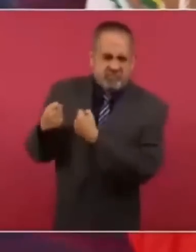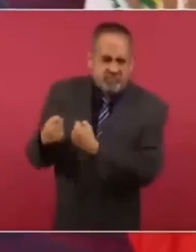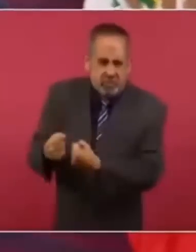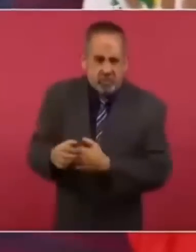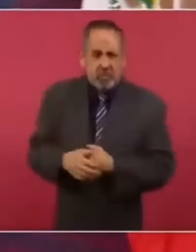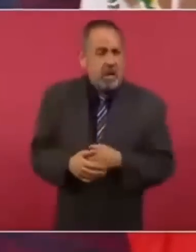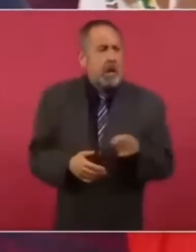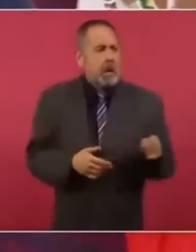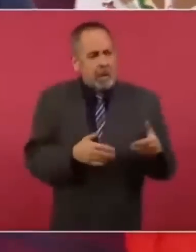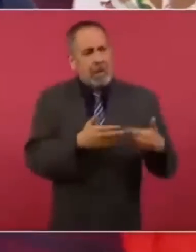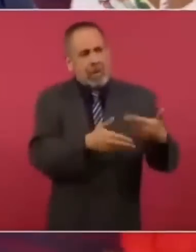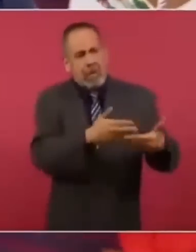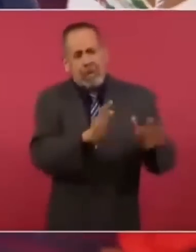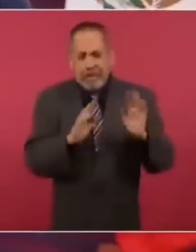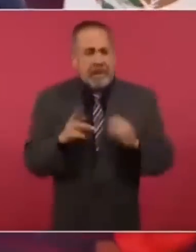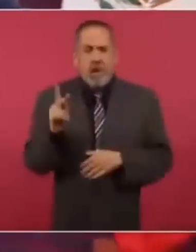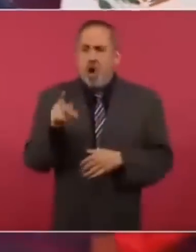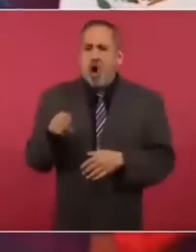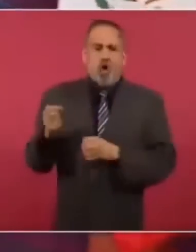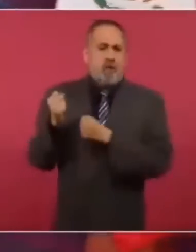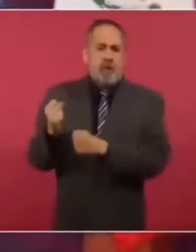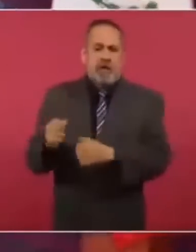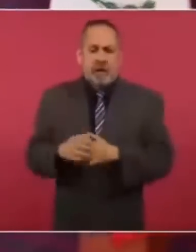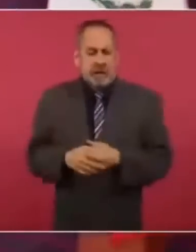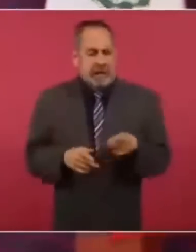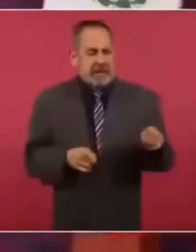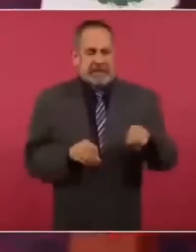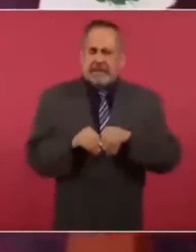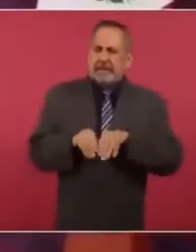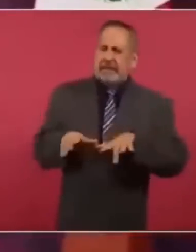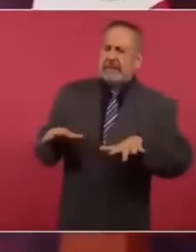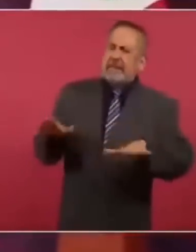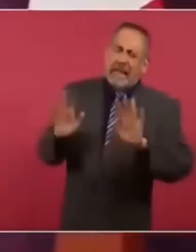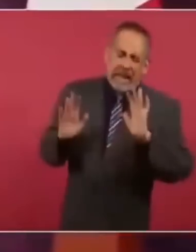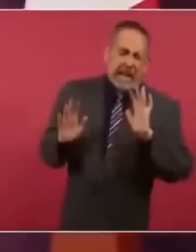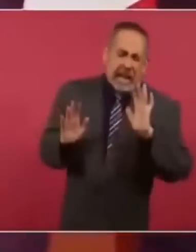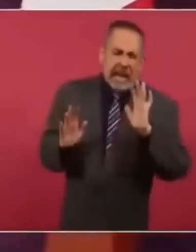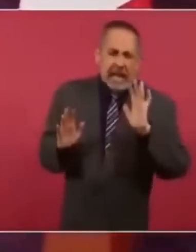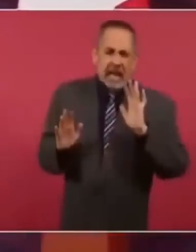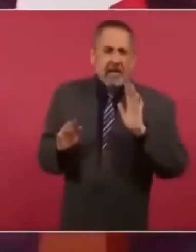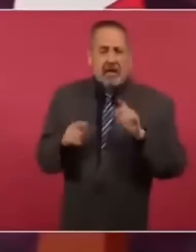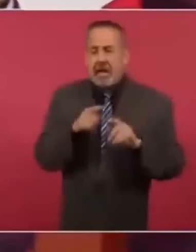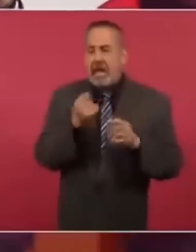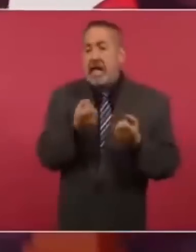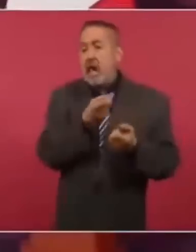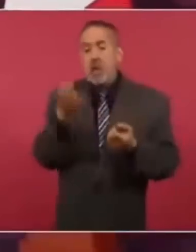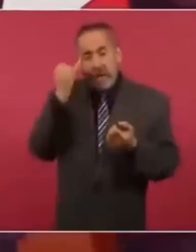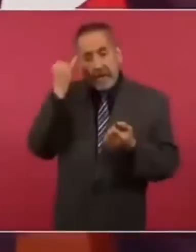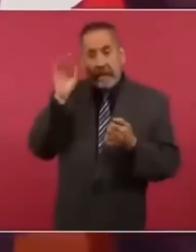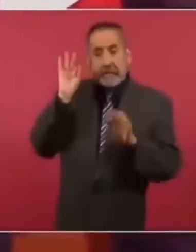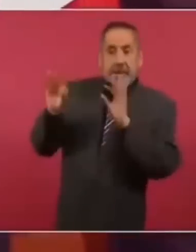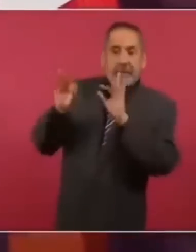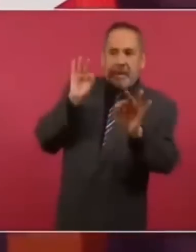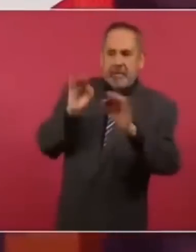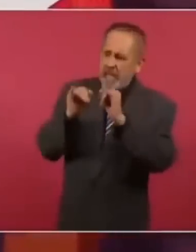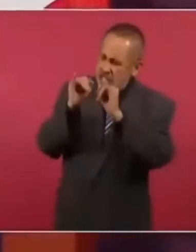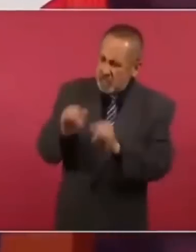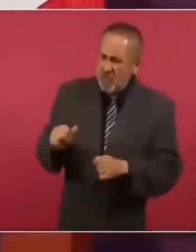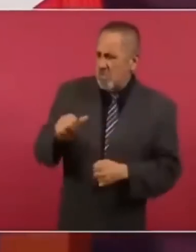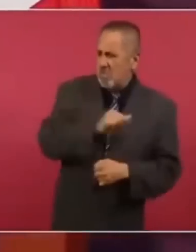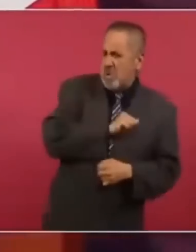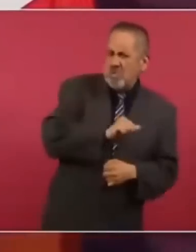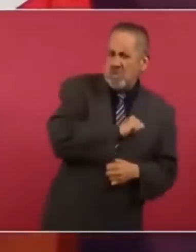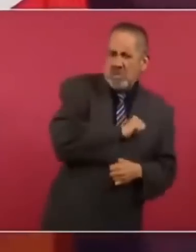Avanzaron bastante, ¿no? Avanzó la mancha negra del individualismo, pero no pudieron. En